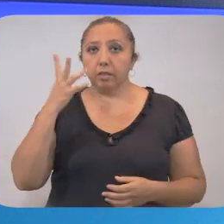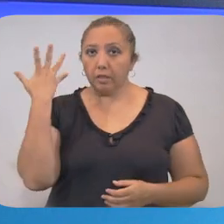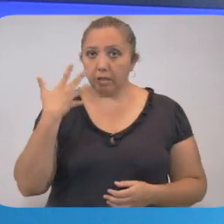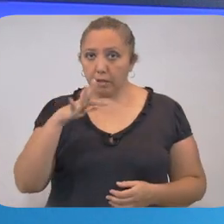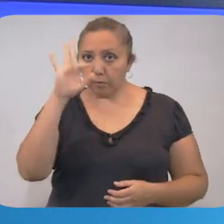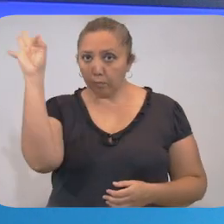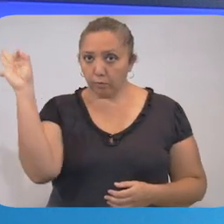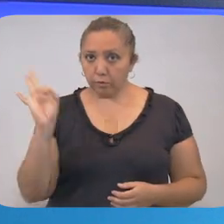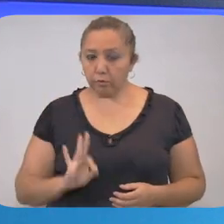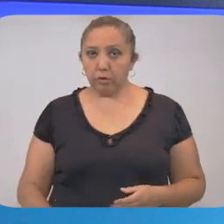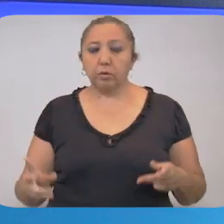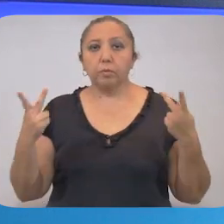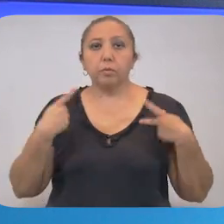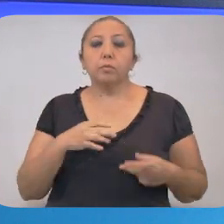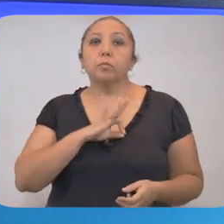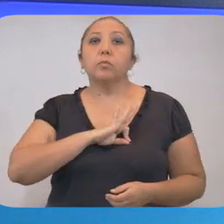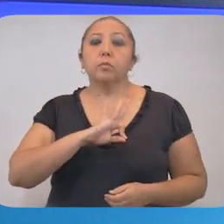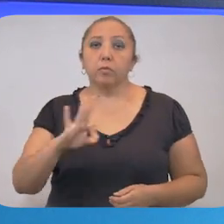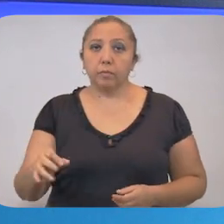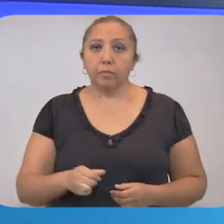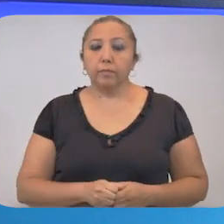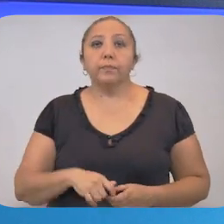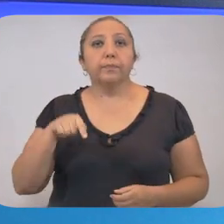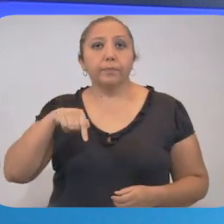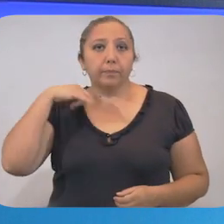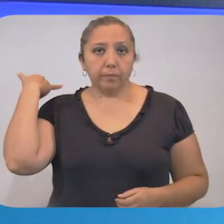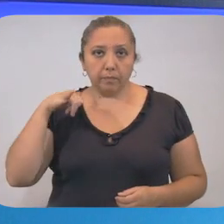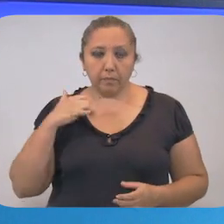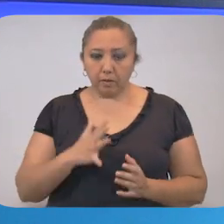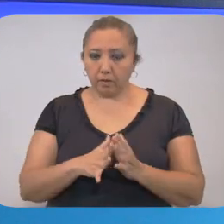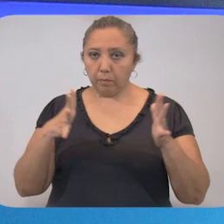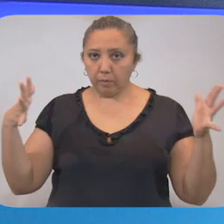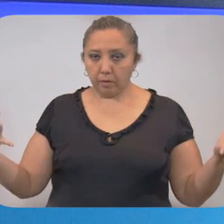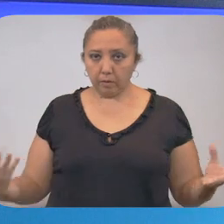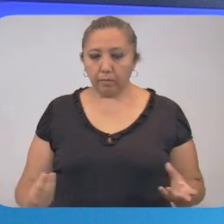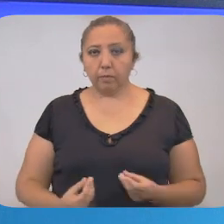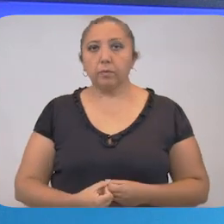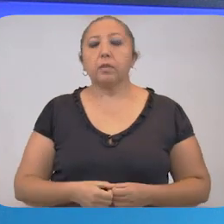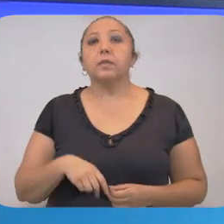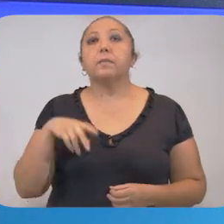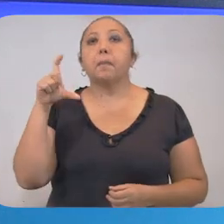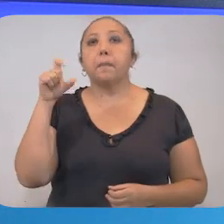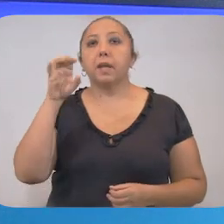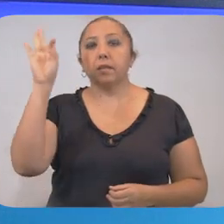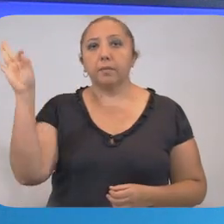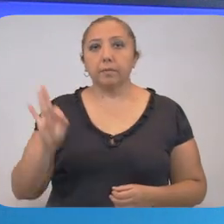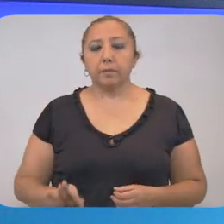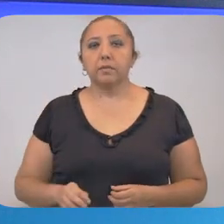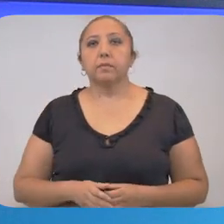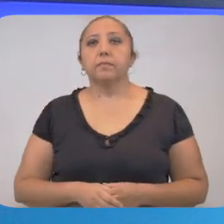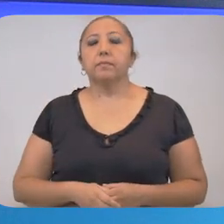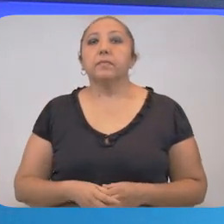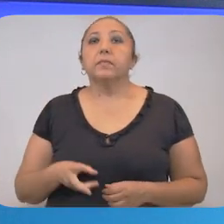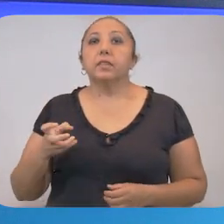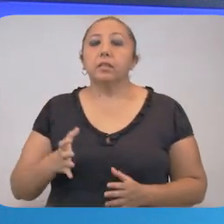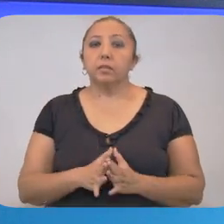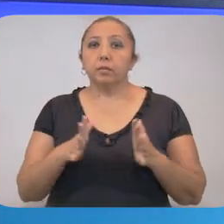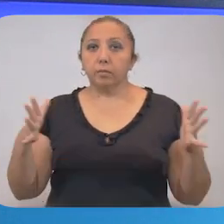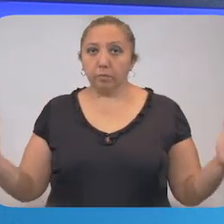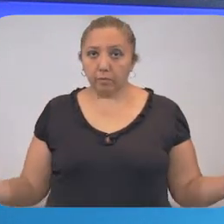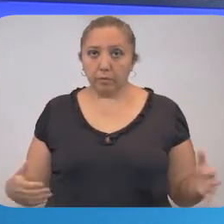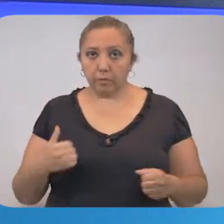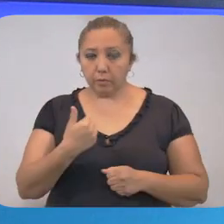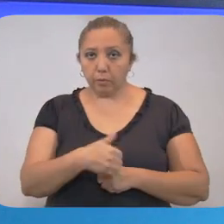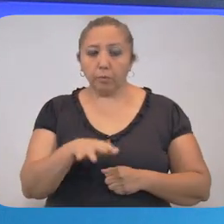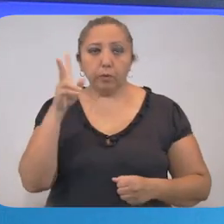10% de pacientes sintomáticos sospechosos, y en Yucatán hemos duplicado este porcentaje hasta en un 20%. Este aumento en